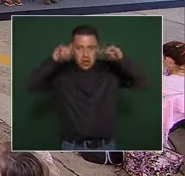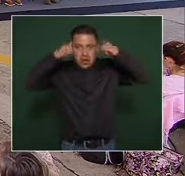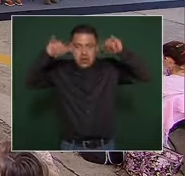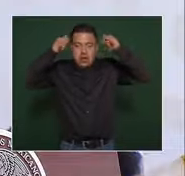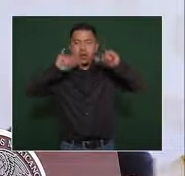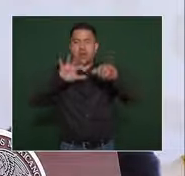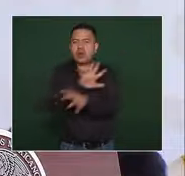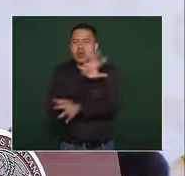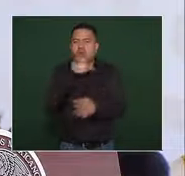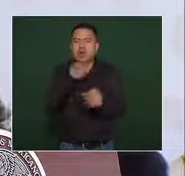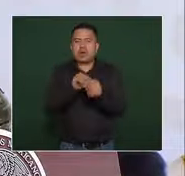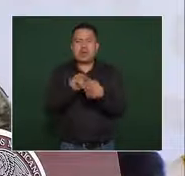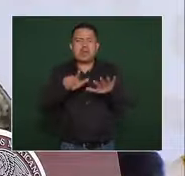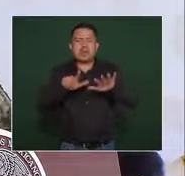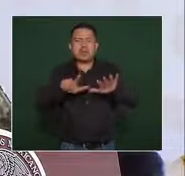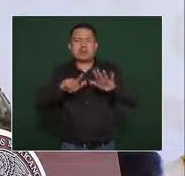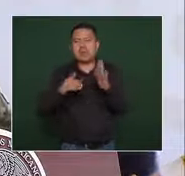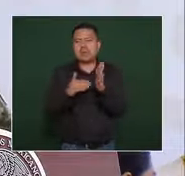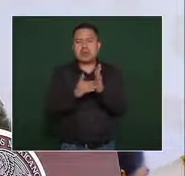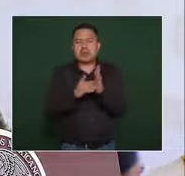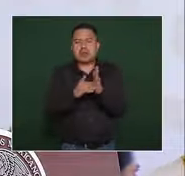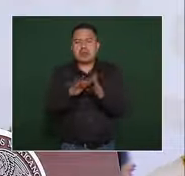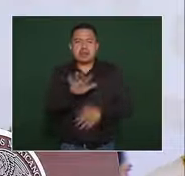un total de